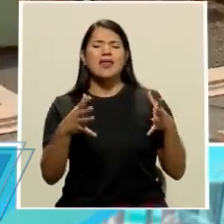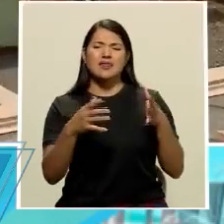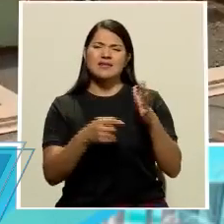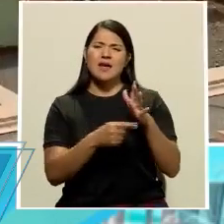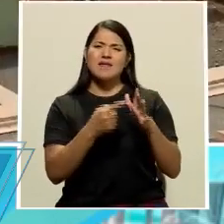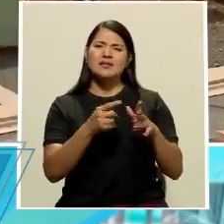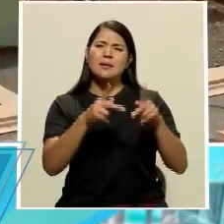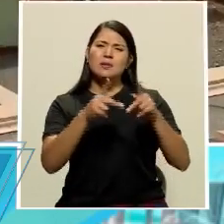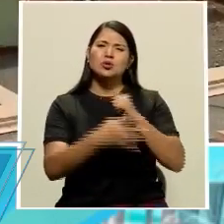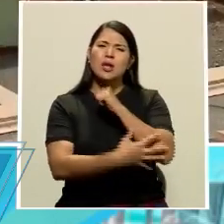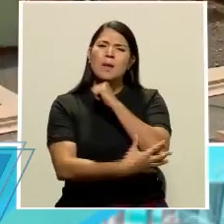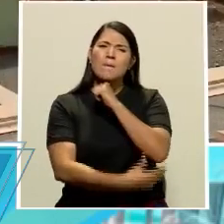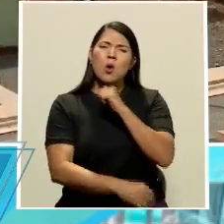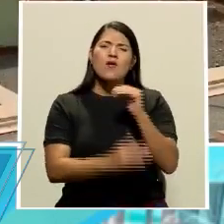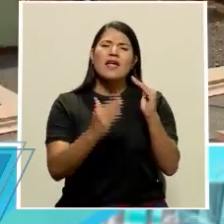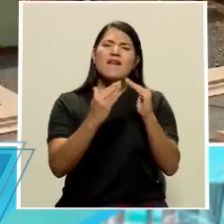bueno,